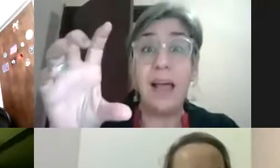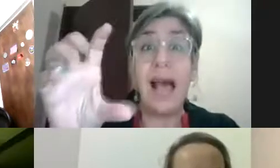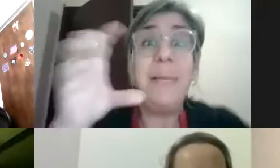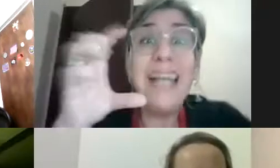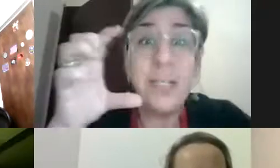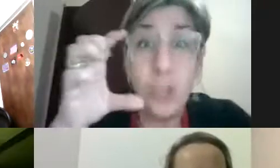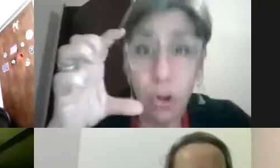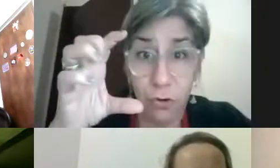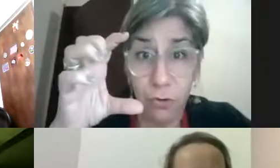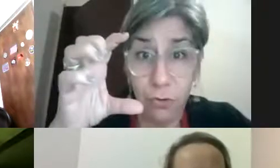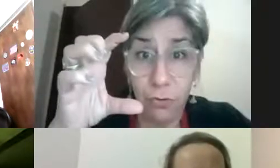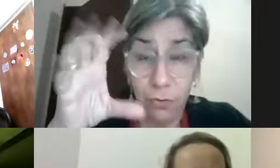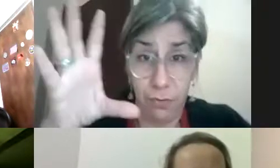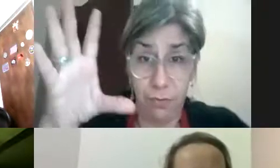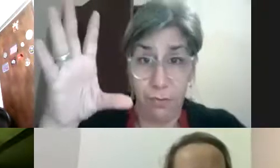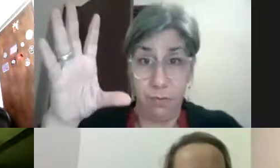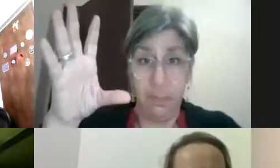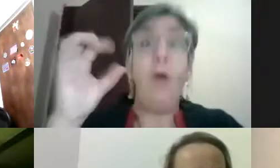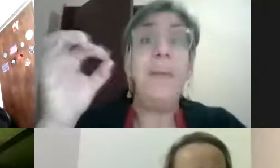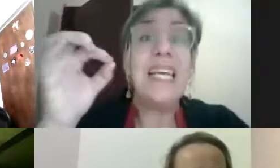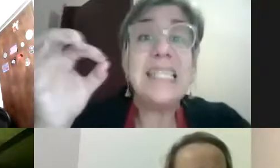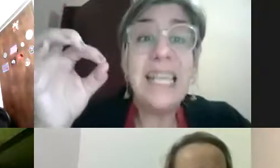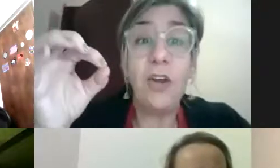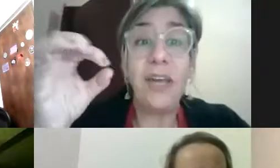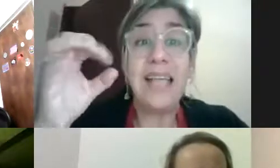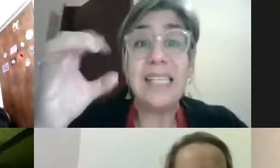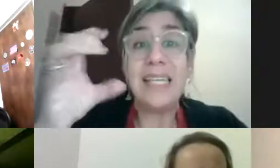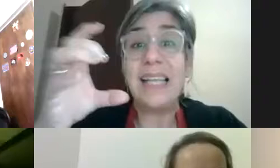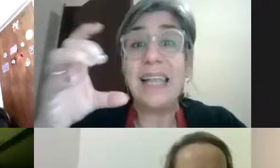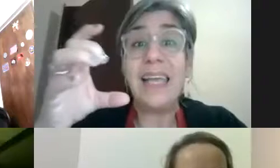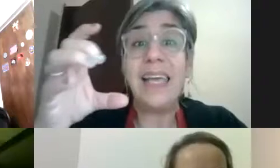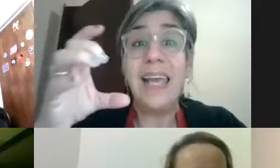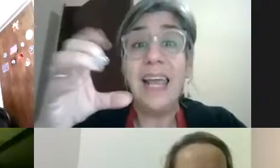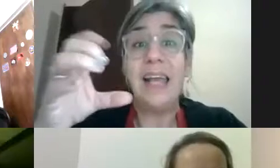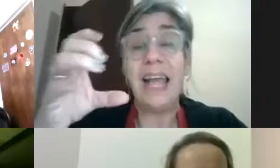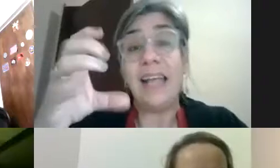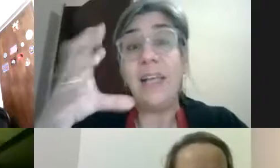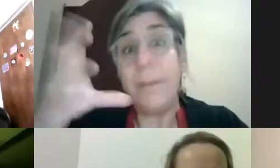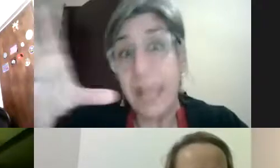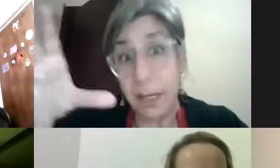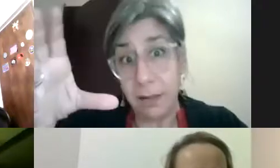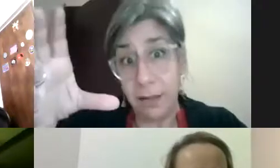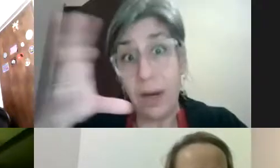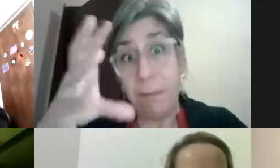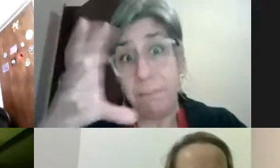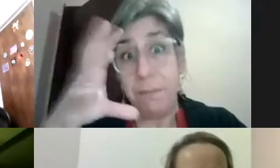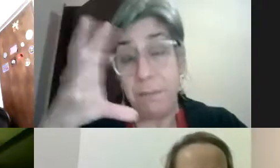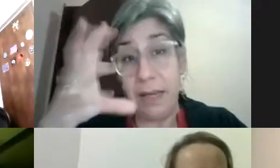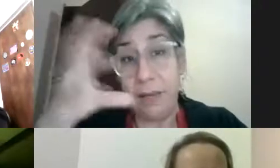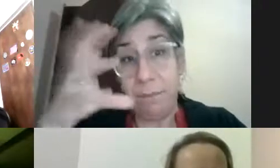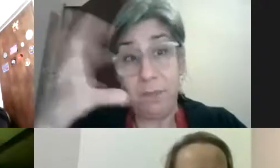una aplicación de la OPS que lo que hace es trata de que la gente lo haga bien, y no